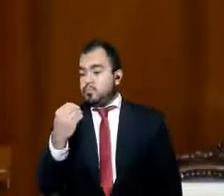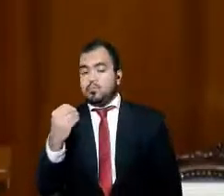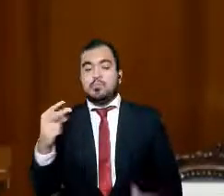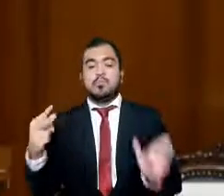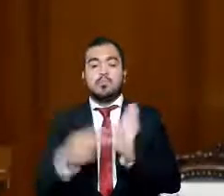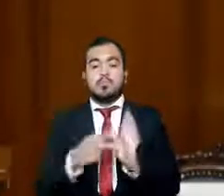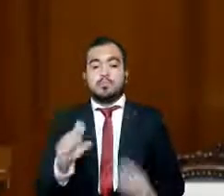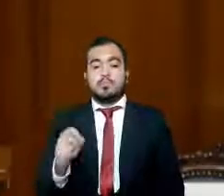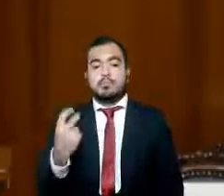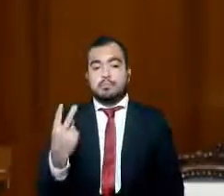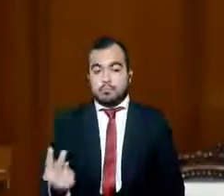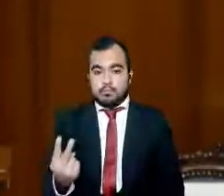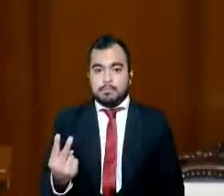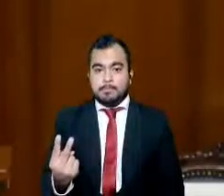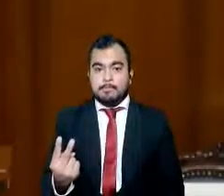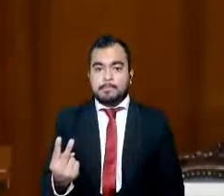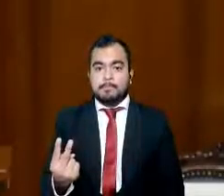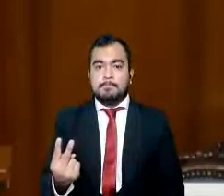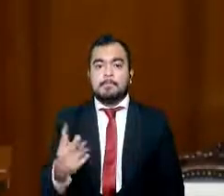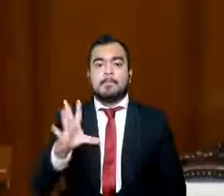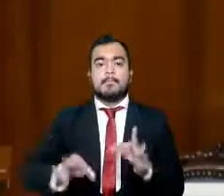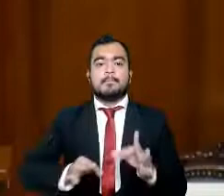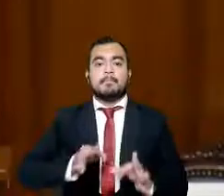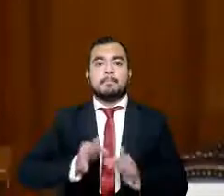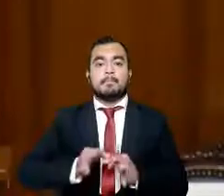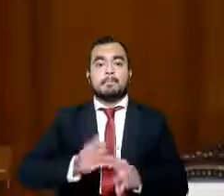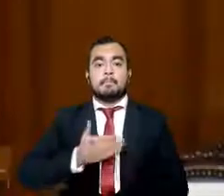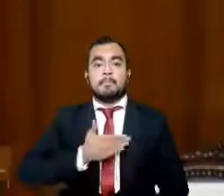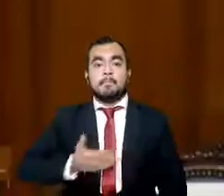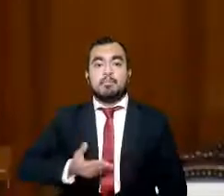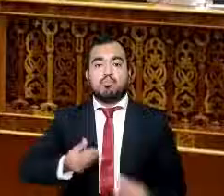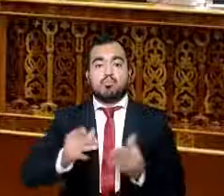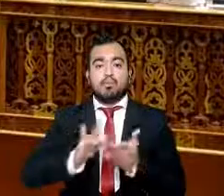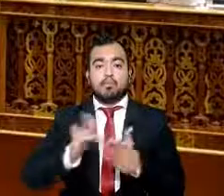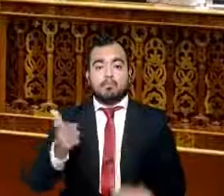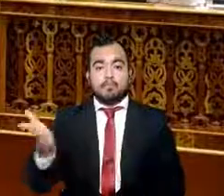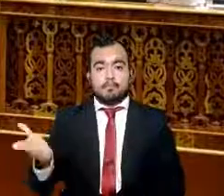2022. Es cuanto, presidente. Muchas gracias. Muchas gracias.